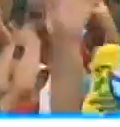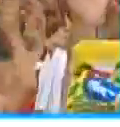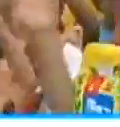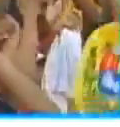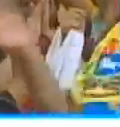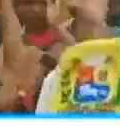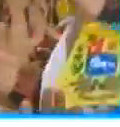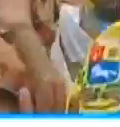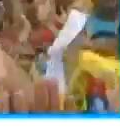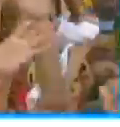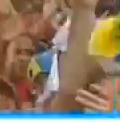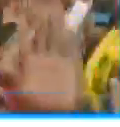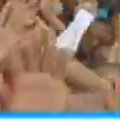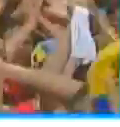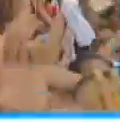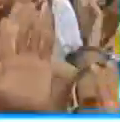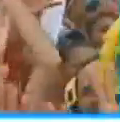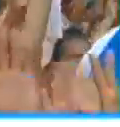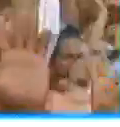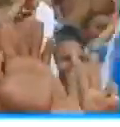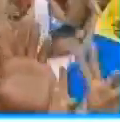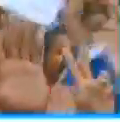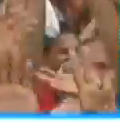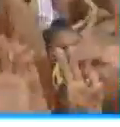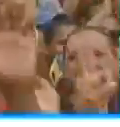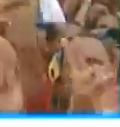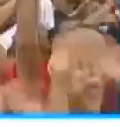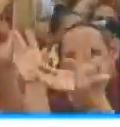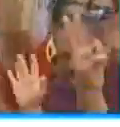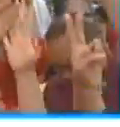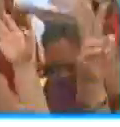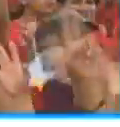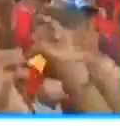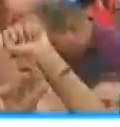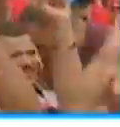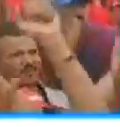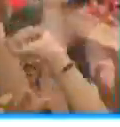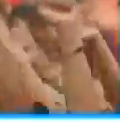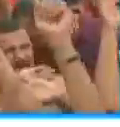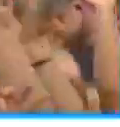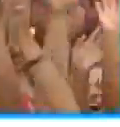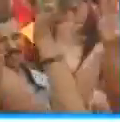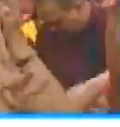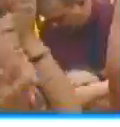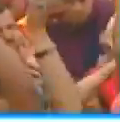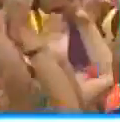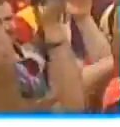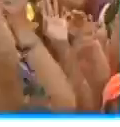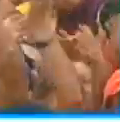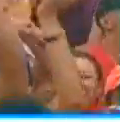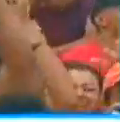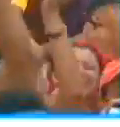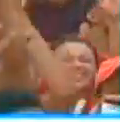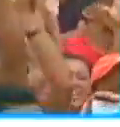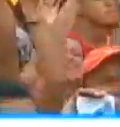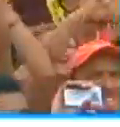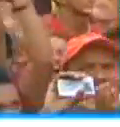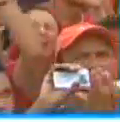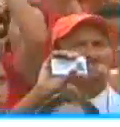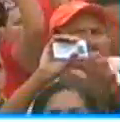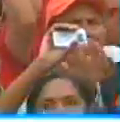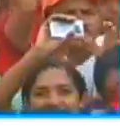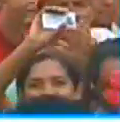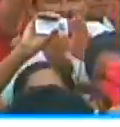6.200 candidatos y candidatas. Un nuevo liderazgo ha nacido en Venezuela. Y yo te digo, compatriota